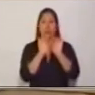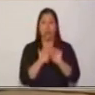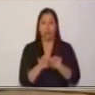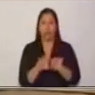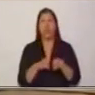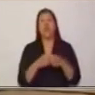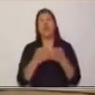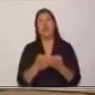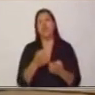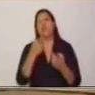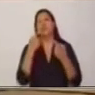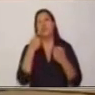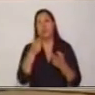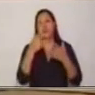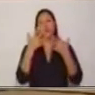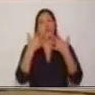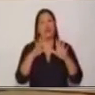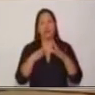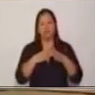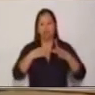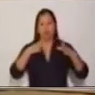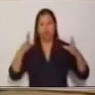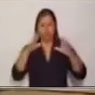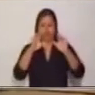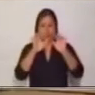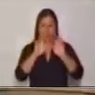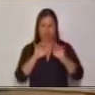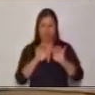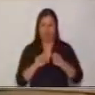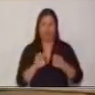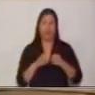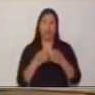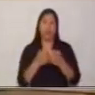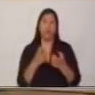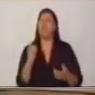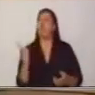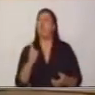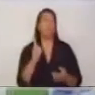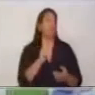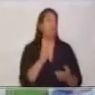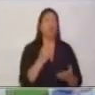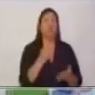pregunta con base a la información que encontraste en las fuentes confiables.